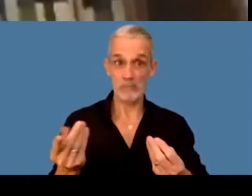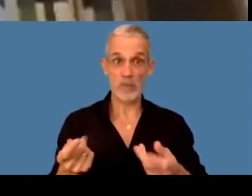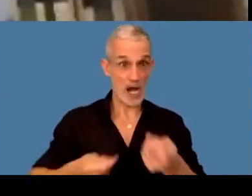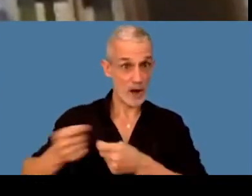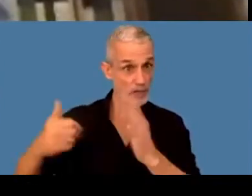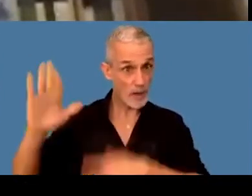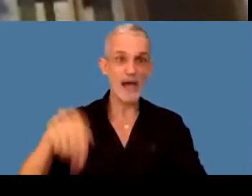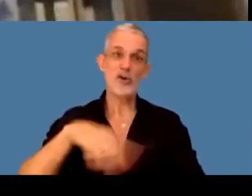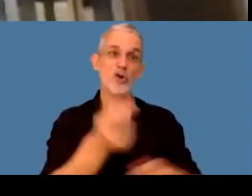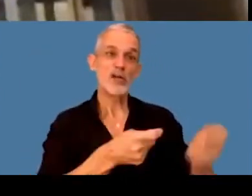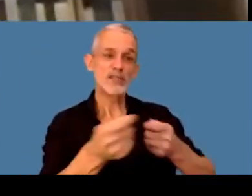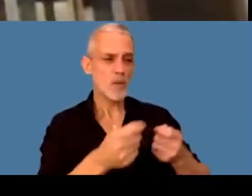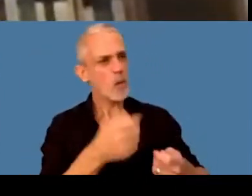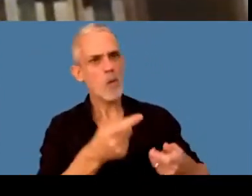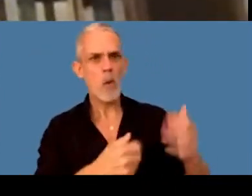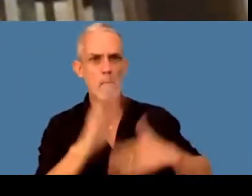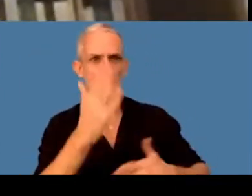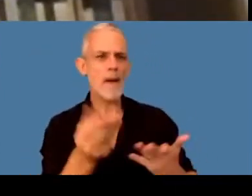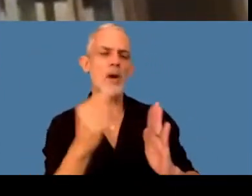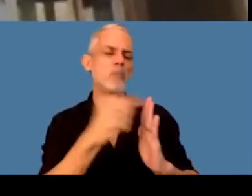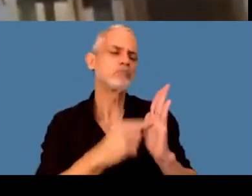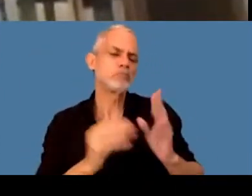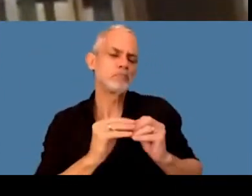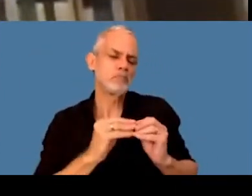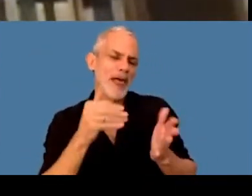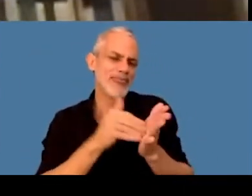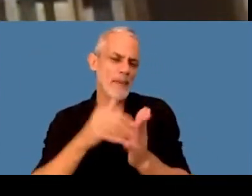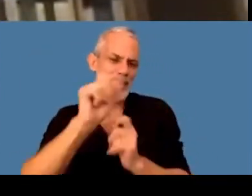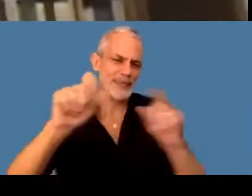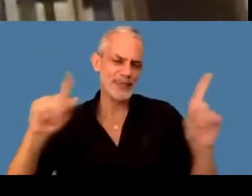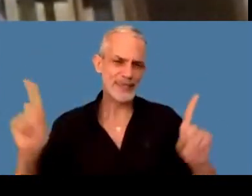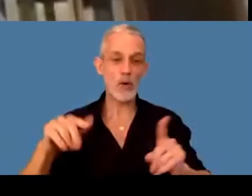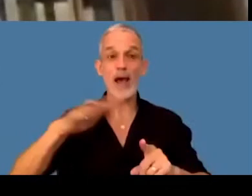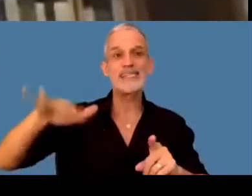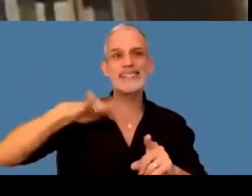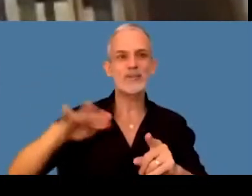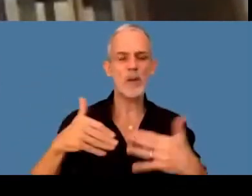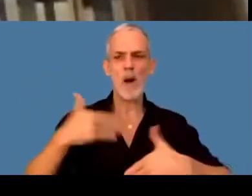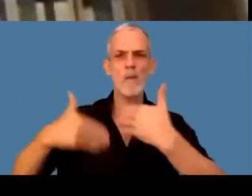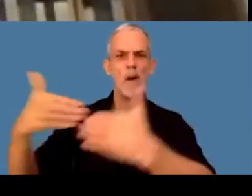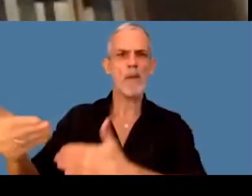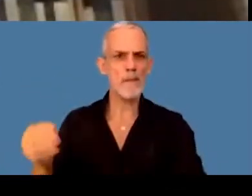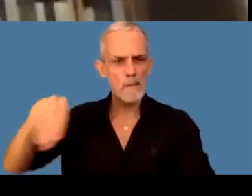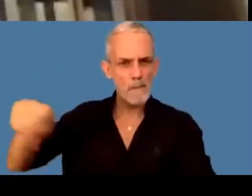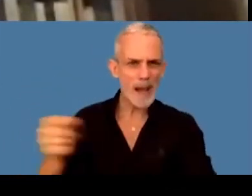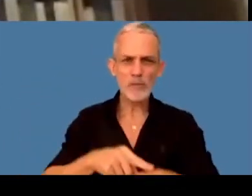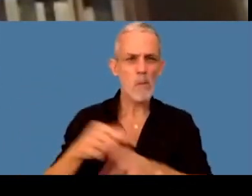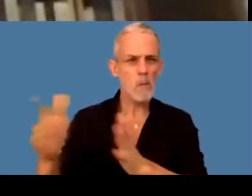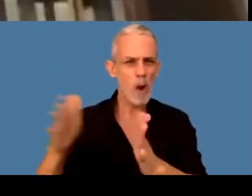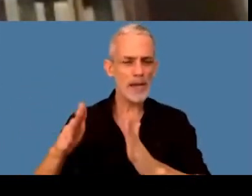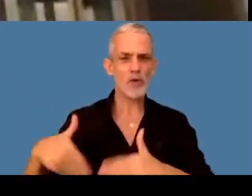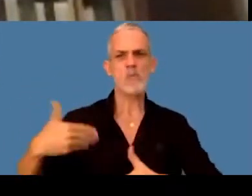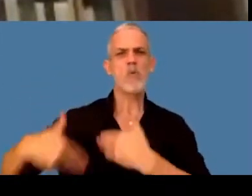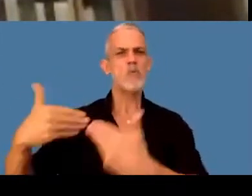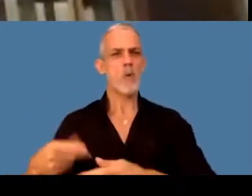sectores negocian menos por un montón de variables. ¿Qué sectores son más dinámicos en determinado momento para